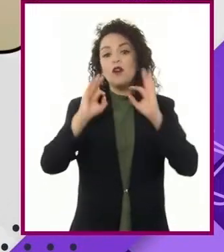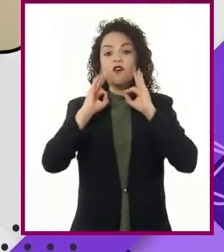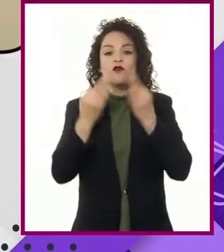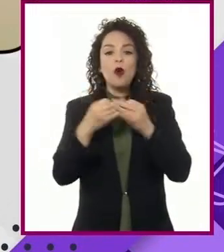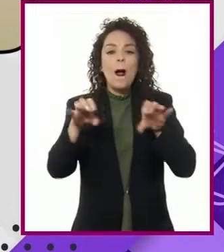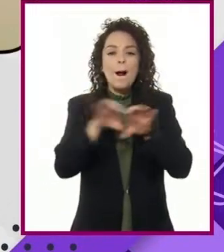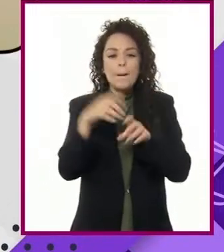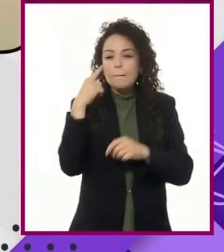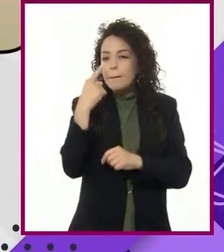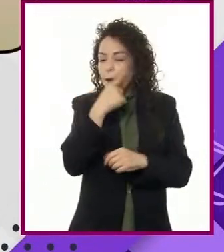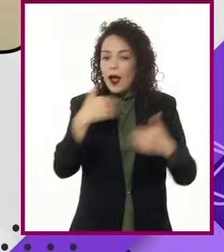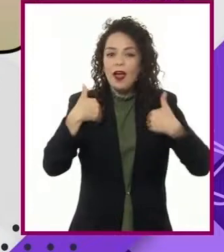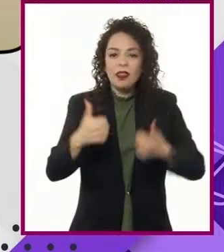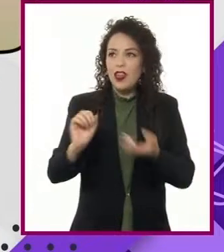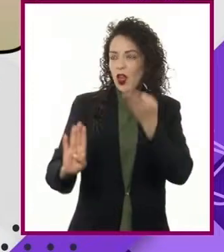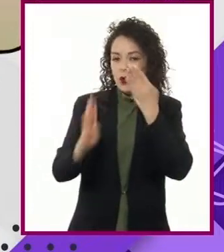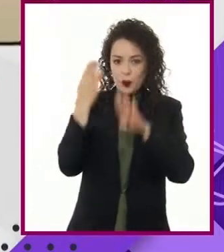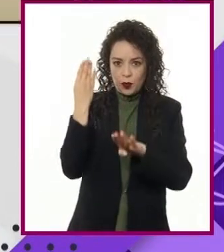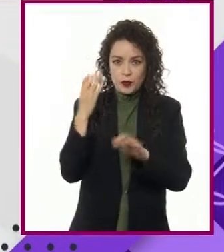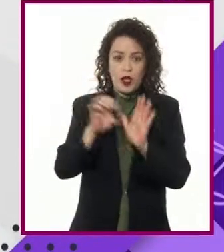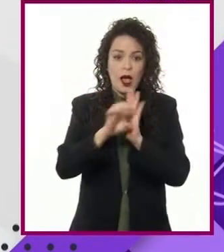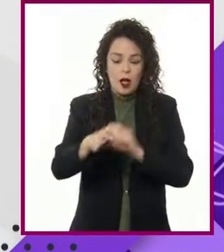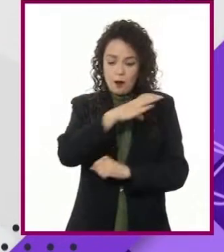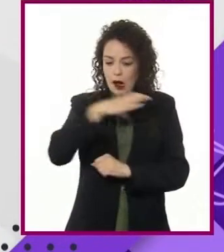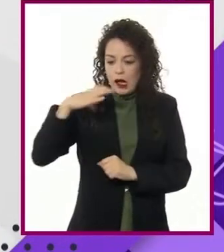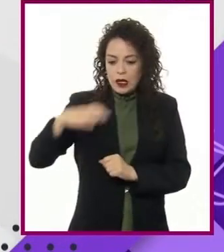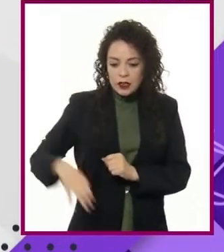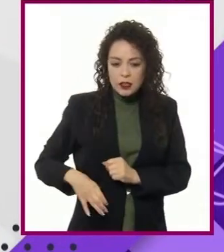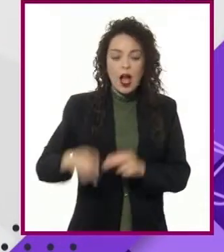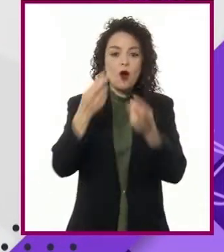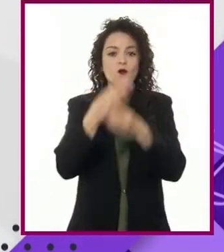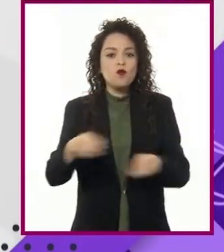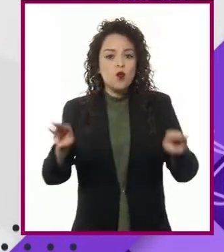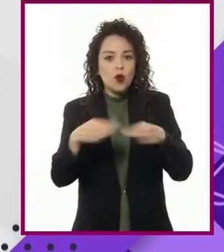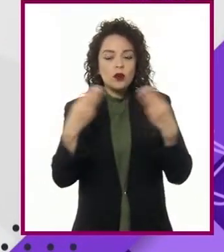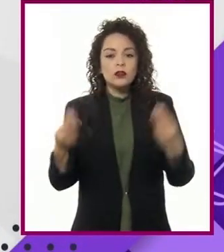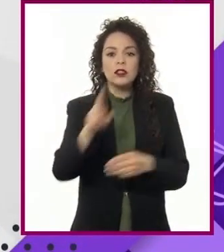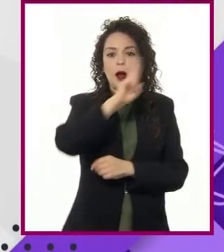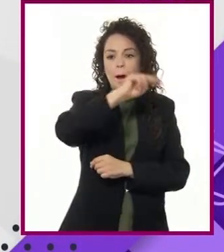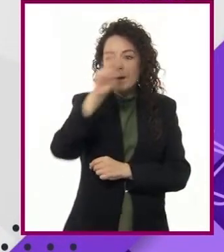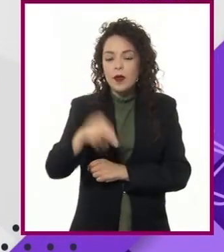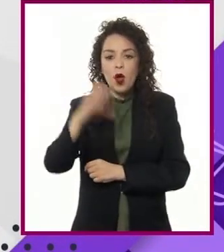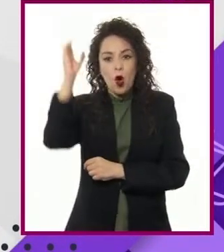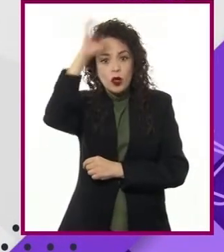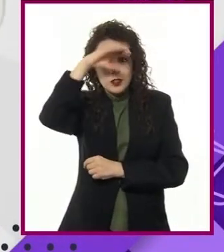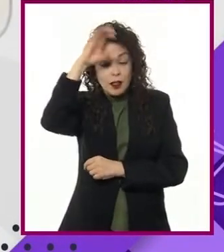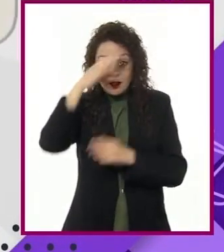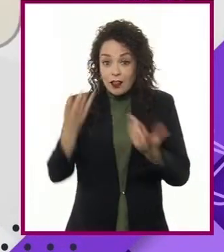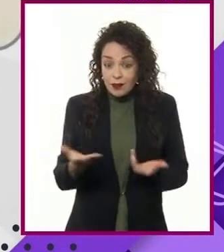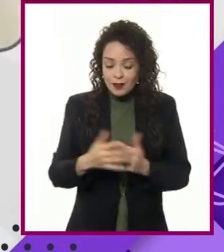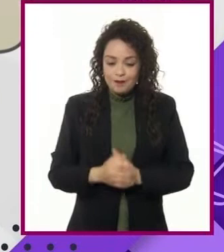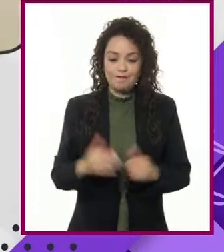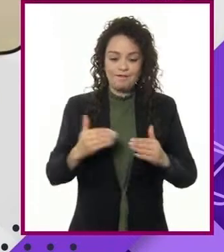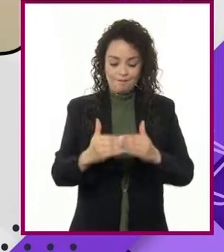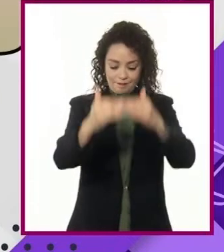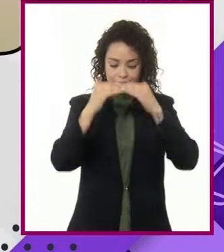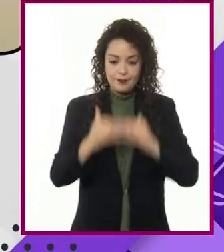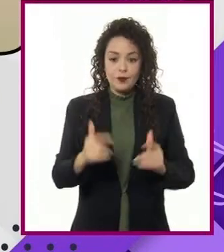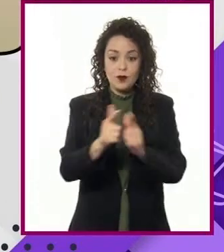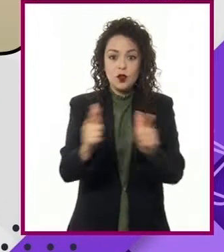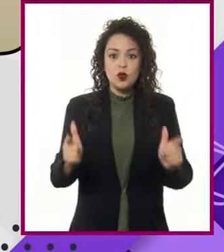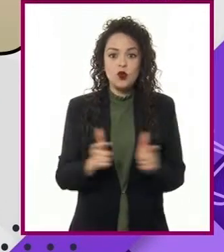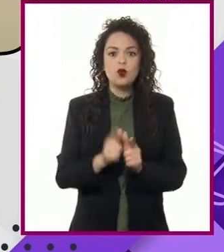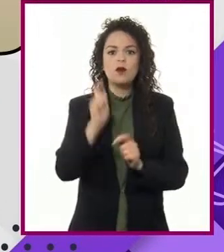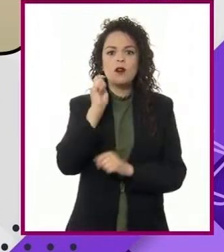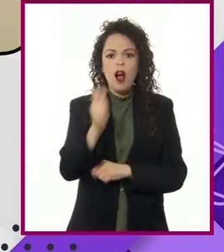ejemplo, cristianos, músicos, pintoras o científicas. Grupos de integración. Sirven para tener